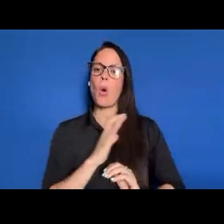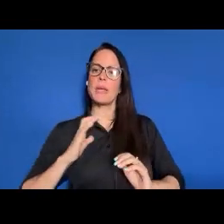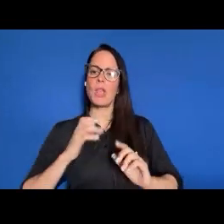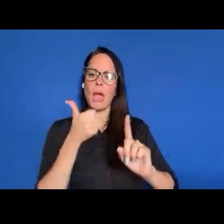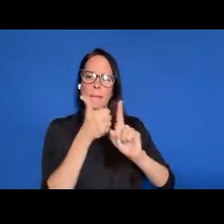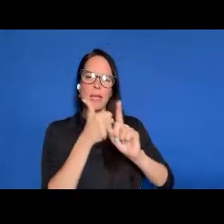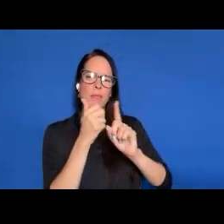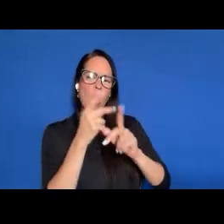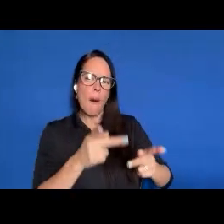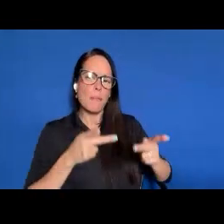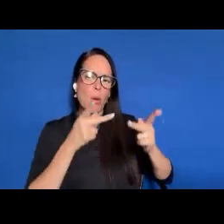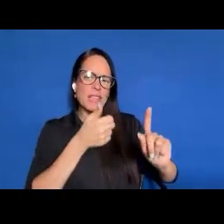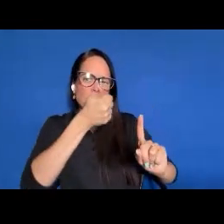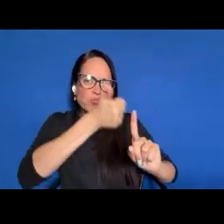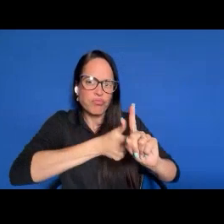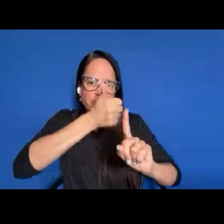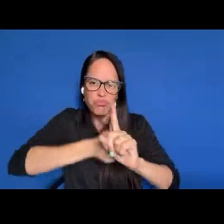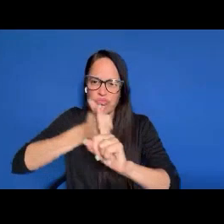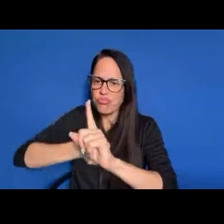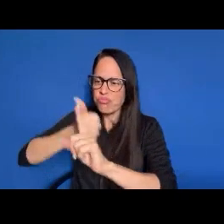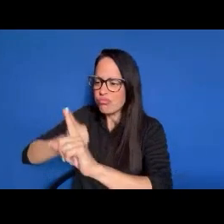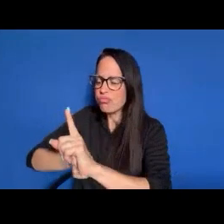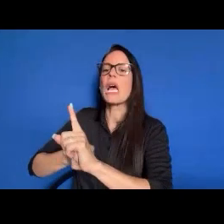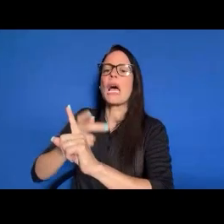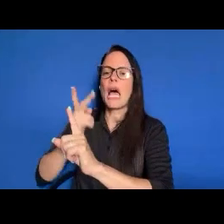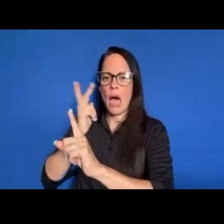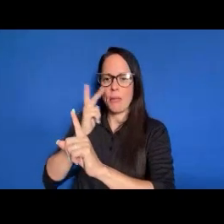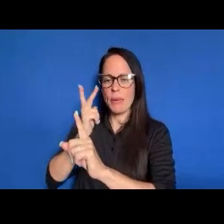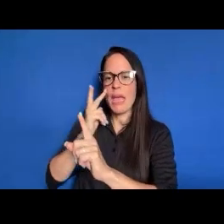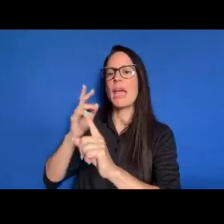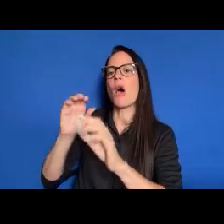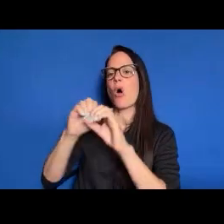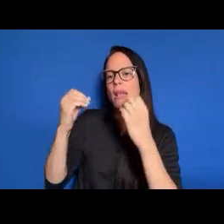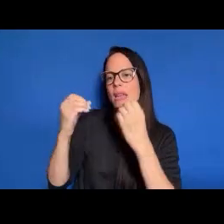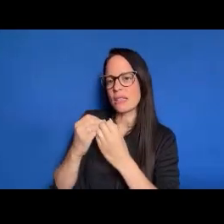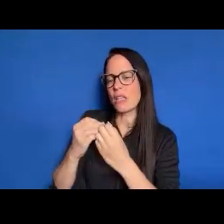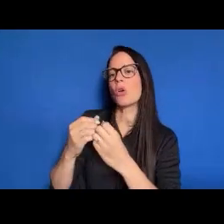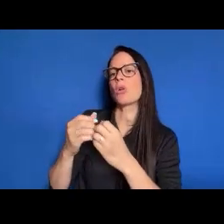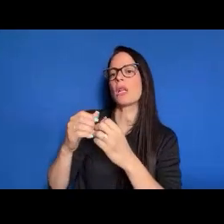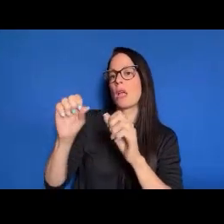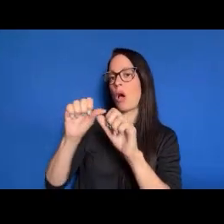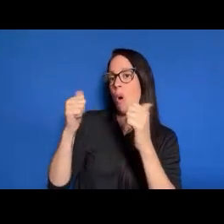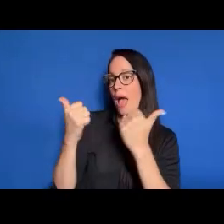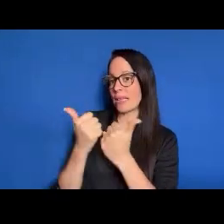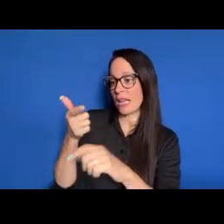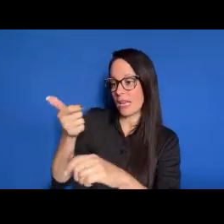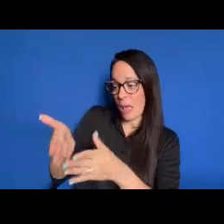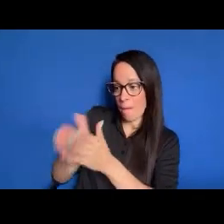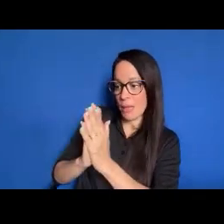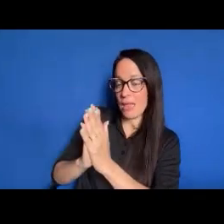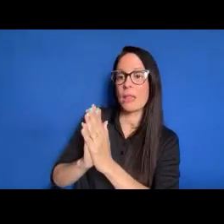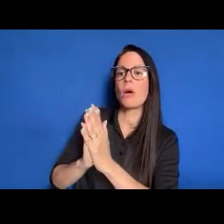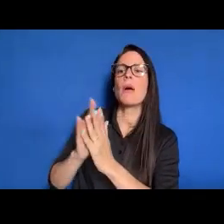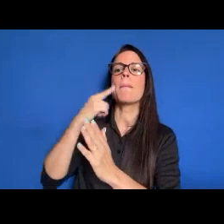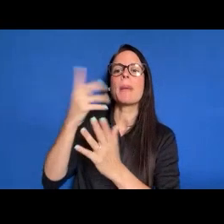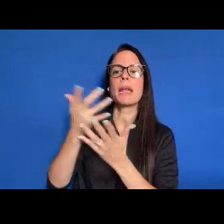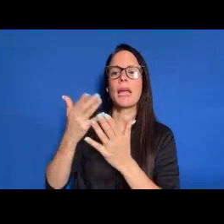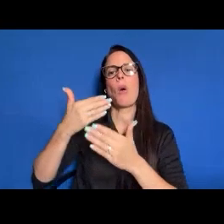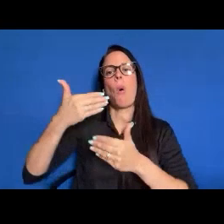por propuesta y quitar los nombres de las organizaciones, entidades que estaban solicitando para que pudiera pasar, ¿verdad?, un proceso de evaluación